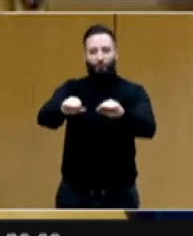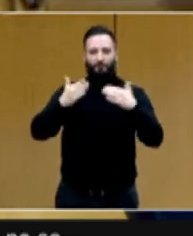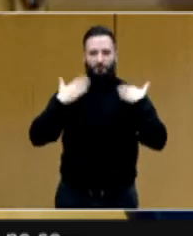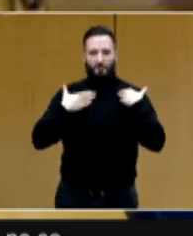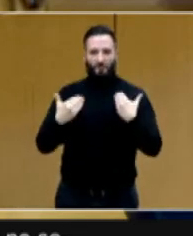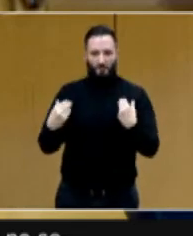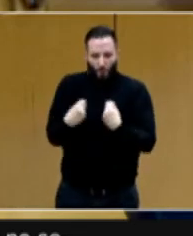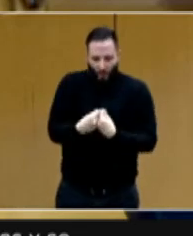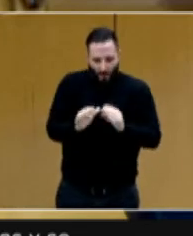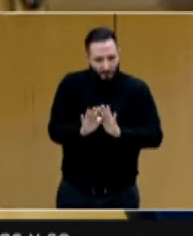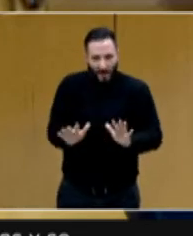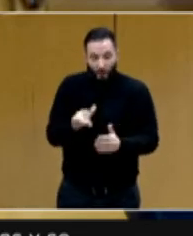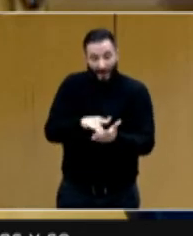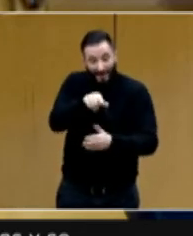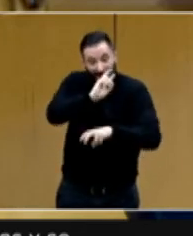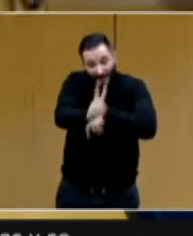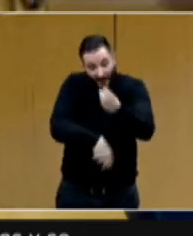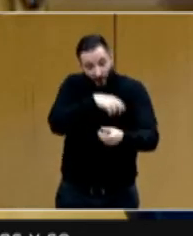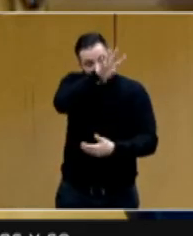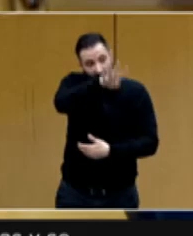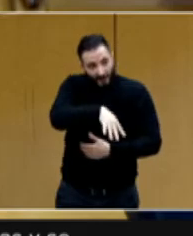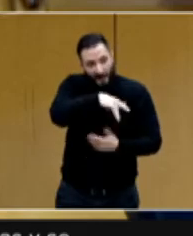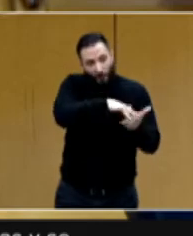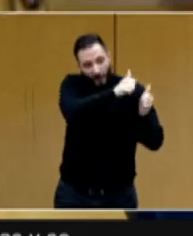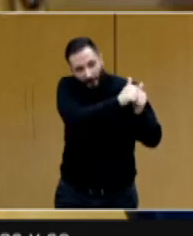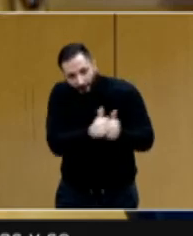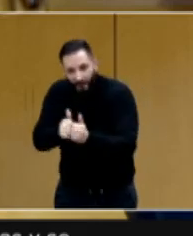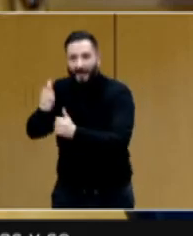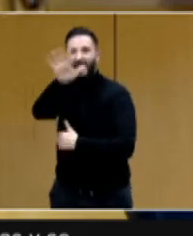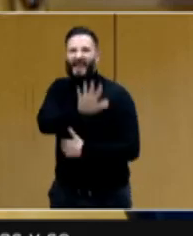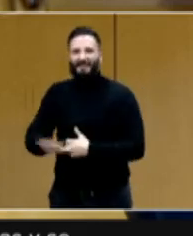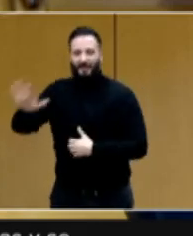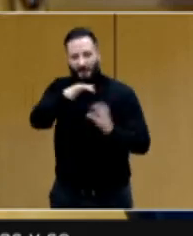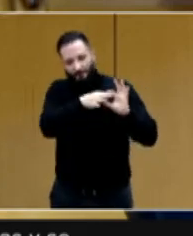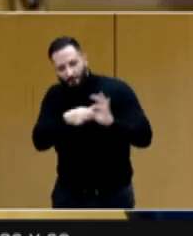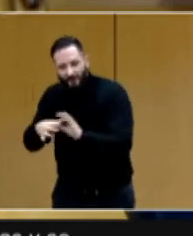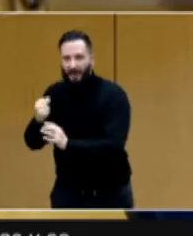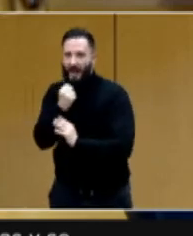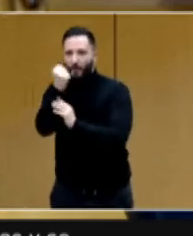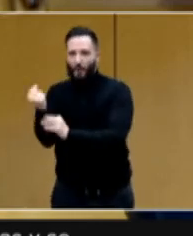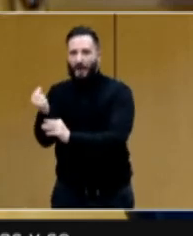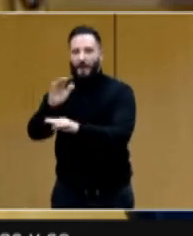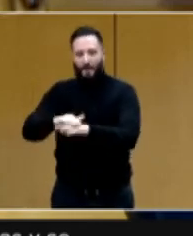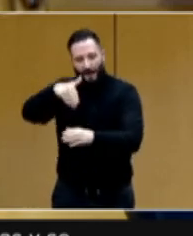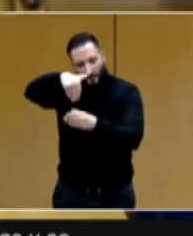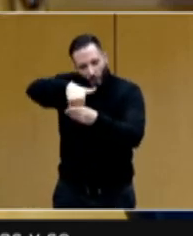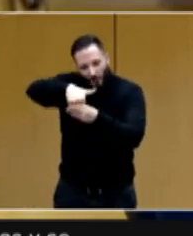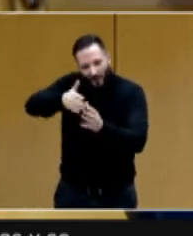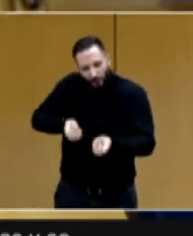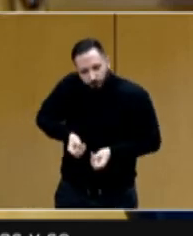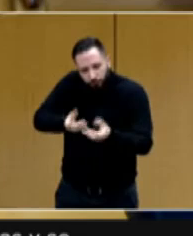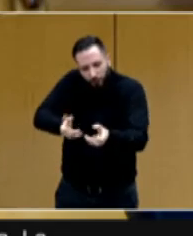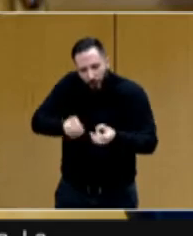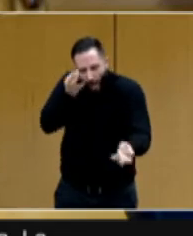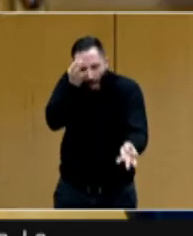se apoya en la reforma Estatal y le da más un contenido más expresivo porque pues porque no Solo